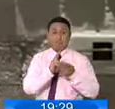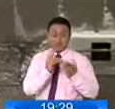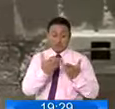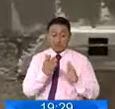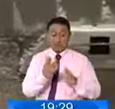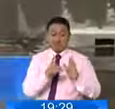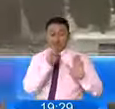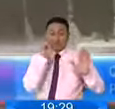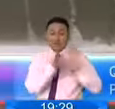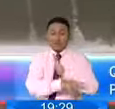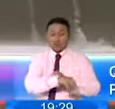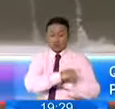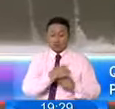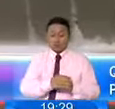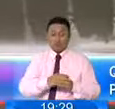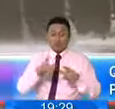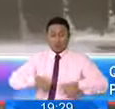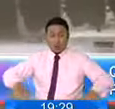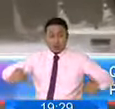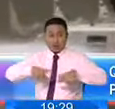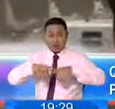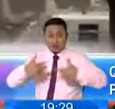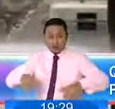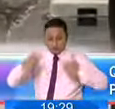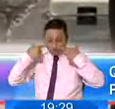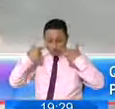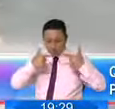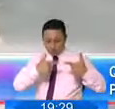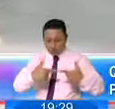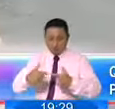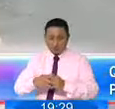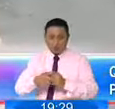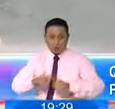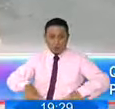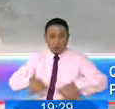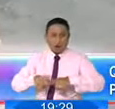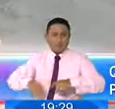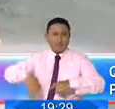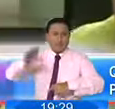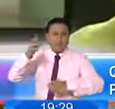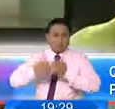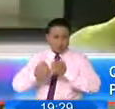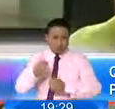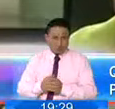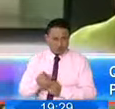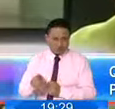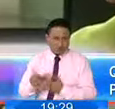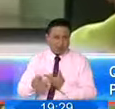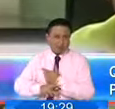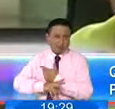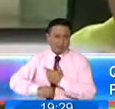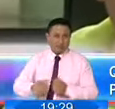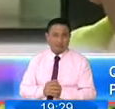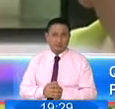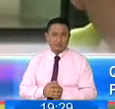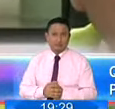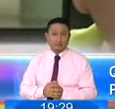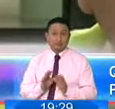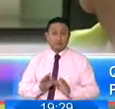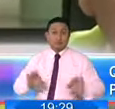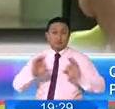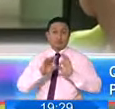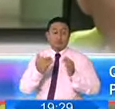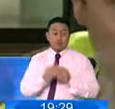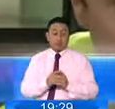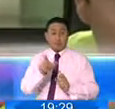la georreferenciación del territorio, es decir, atacan en los sitios de mayor conflictividad. Mucho tiene que ver la coordinación que estamos teniendo